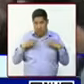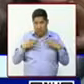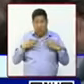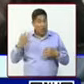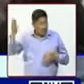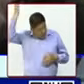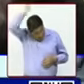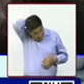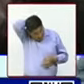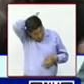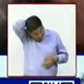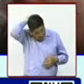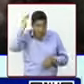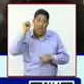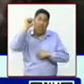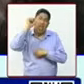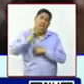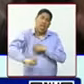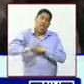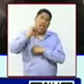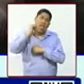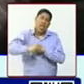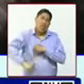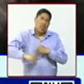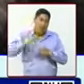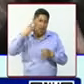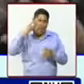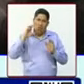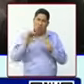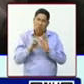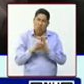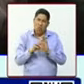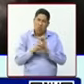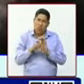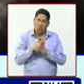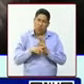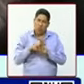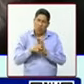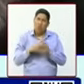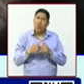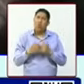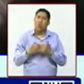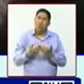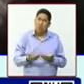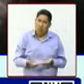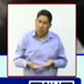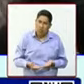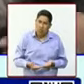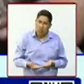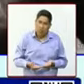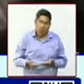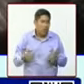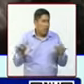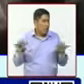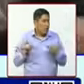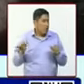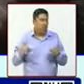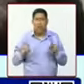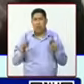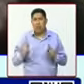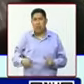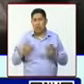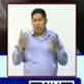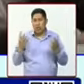espalda llena de heridas. Yo tengo las fotografías, los videos de cómo se le ha realmente encontrado. Y también ha habido gente que